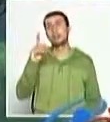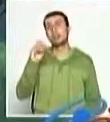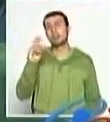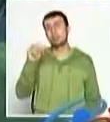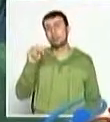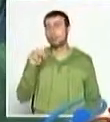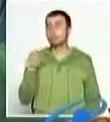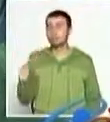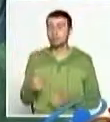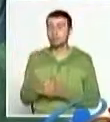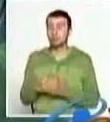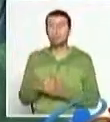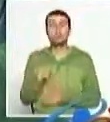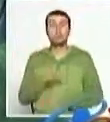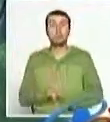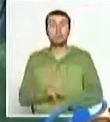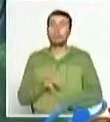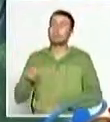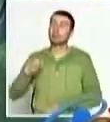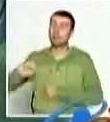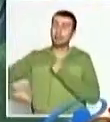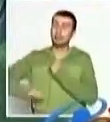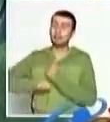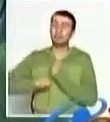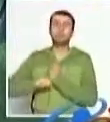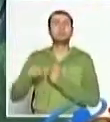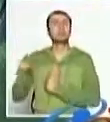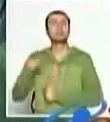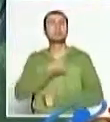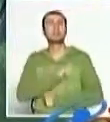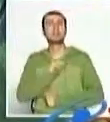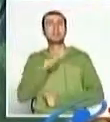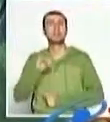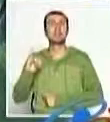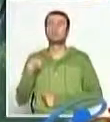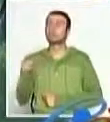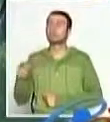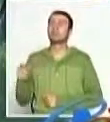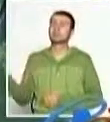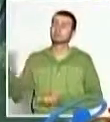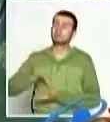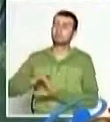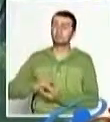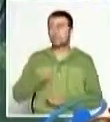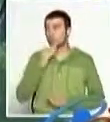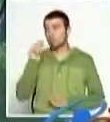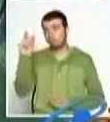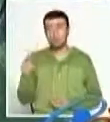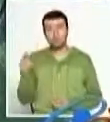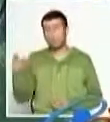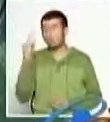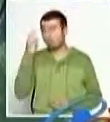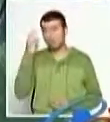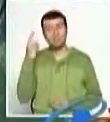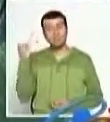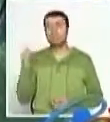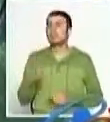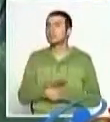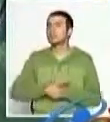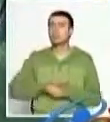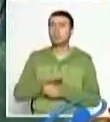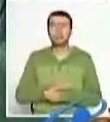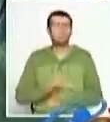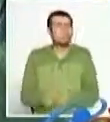parte del grupo de médicos que nos apoyan en Cali con los pacientes. Él me decía, es que sin entender la situación emocional y mental